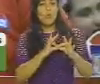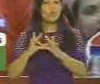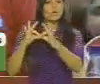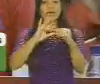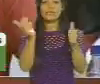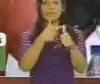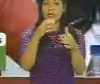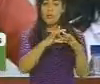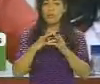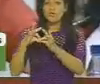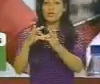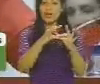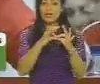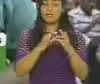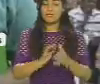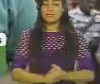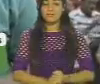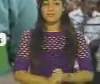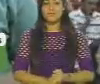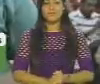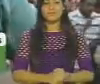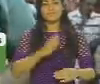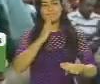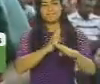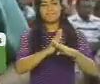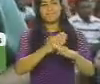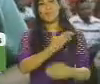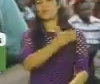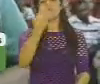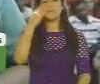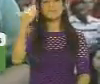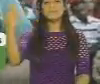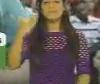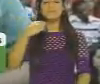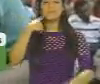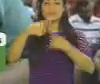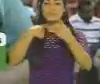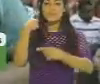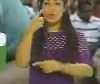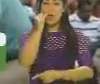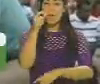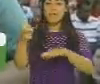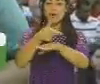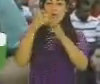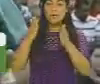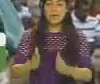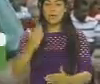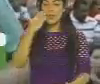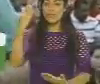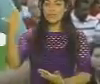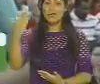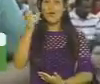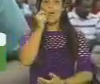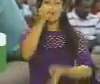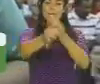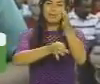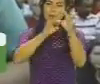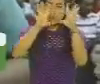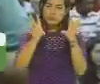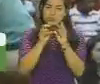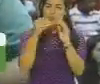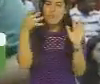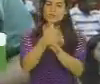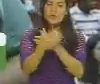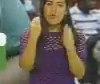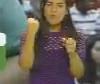sobre todas las cosas. Escuchamos entonces las palabras del gobernador Francisco Rangel Gómez, quien pues hace un recuento de lo que ha sido